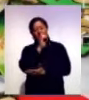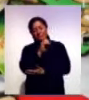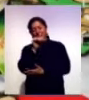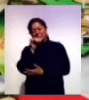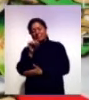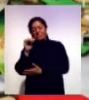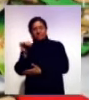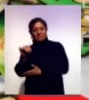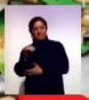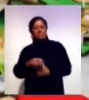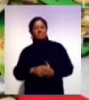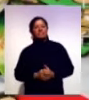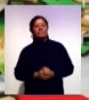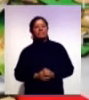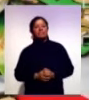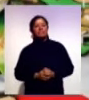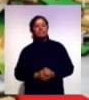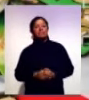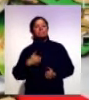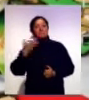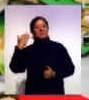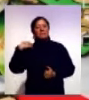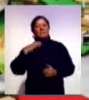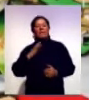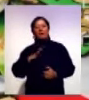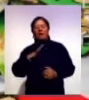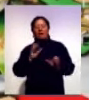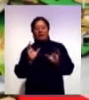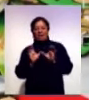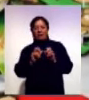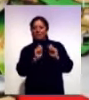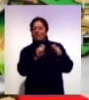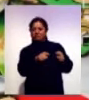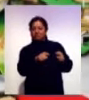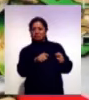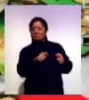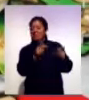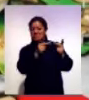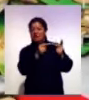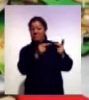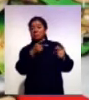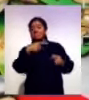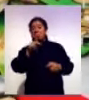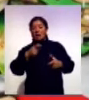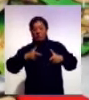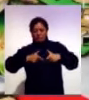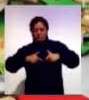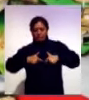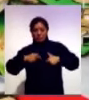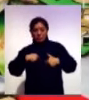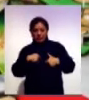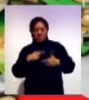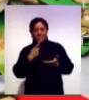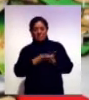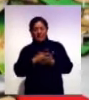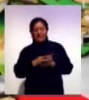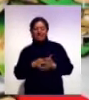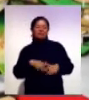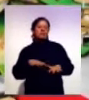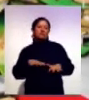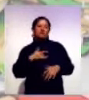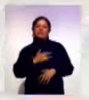Matemáticas y había obtenido una mención honorífica, pero pues obtener ya una medalla de plata y en mi último año pues se